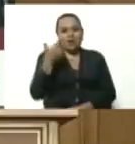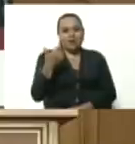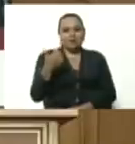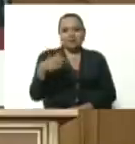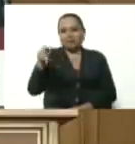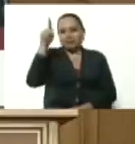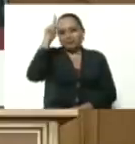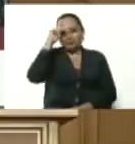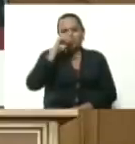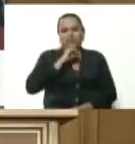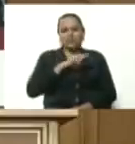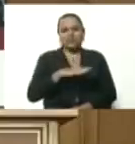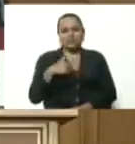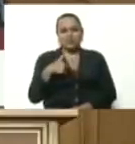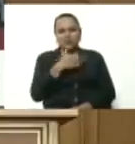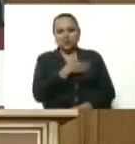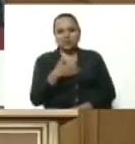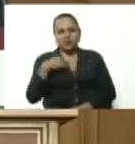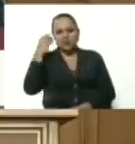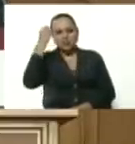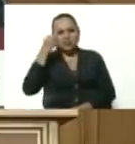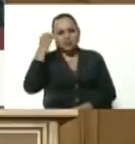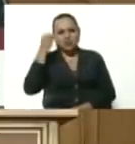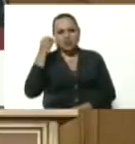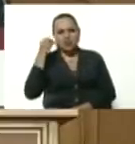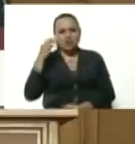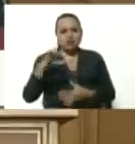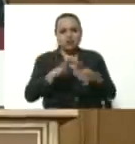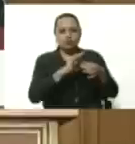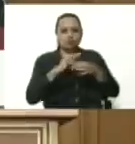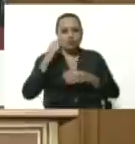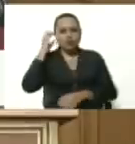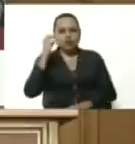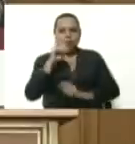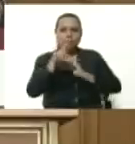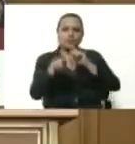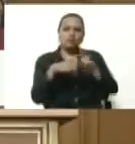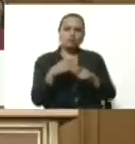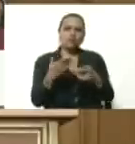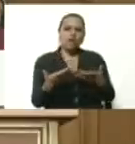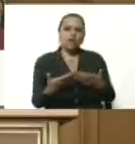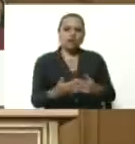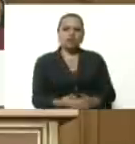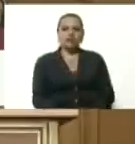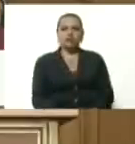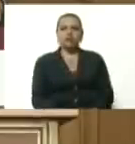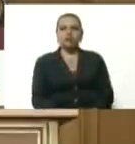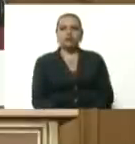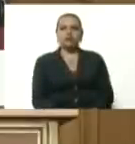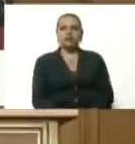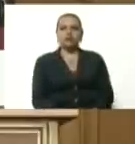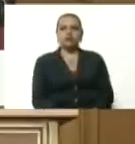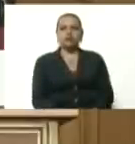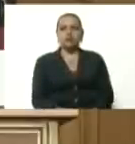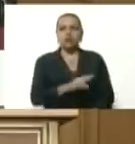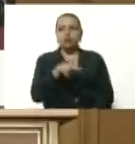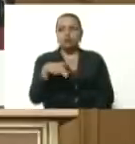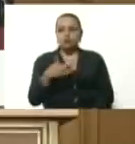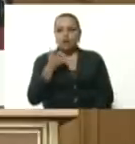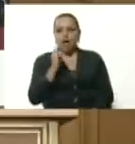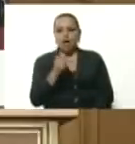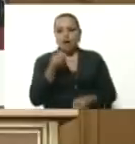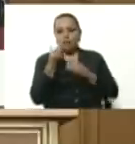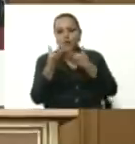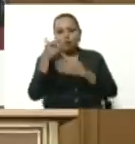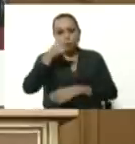cómo... Yo quisiera que la gente de la Unión Europea se preguntara, aunque esto nosotros estamos hablando es para el pueblo